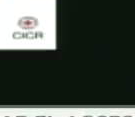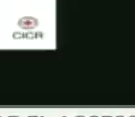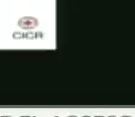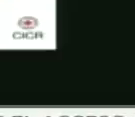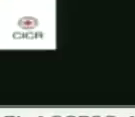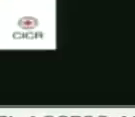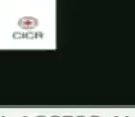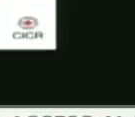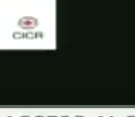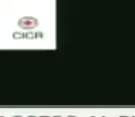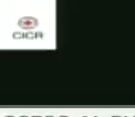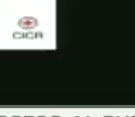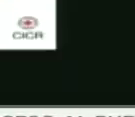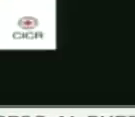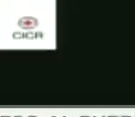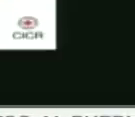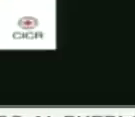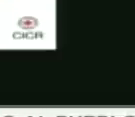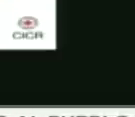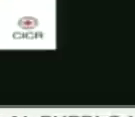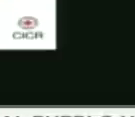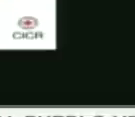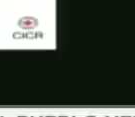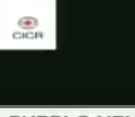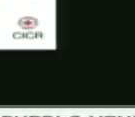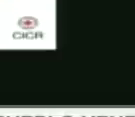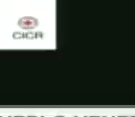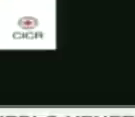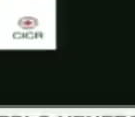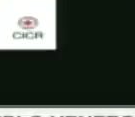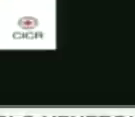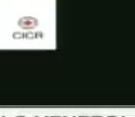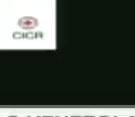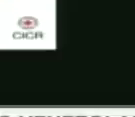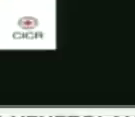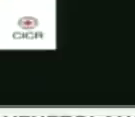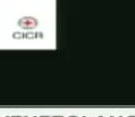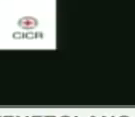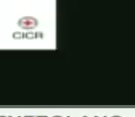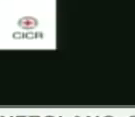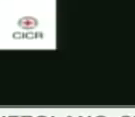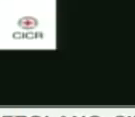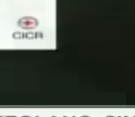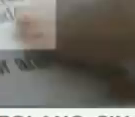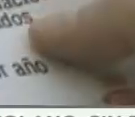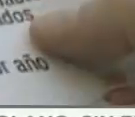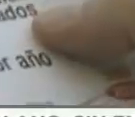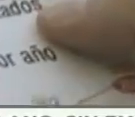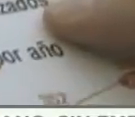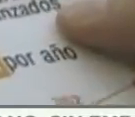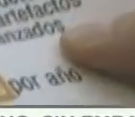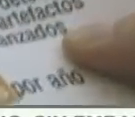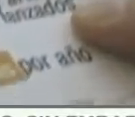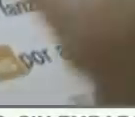personas de explosivos, 148, perdón, víctimas de artefactos explosivos de detonación controlada y artefactos lanzados